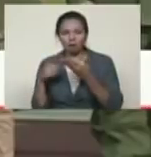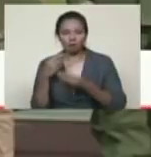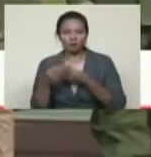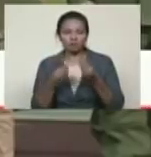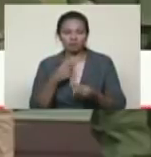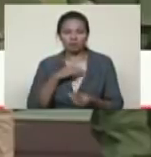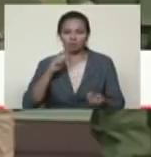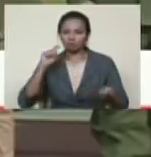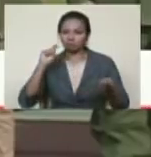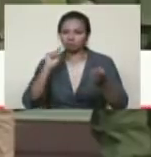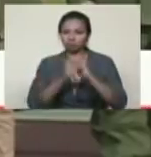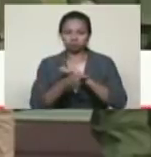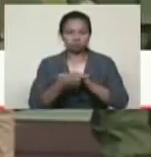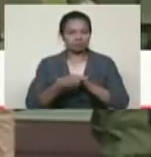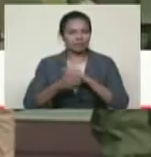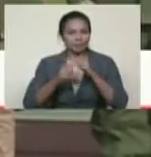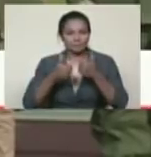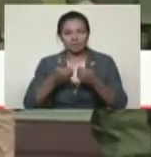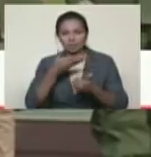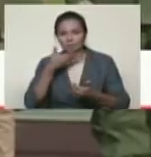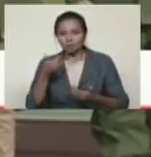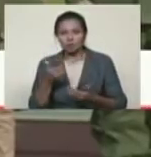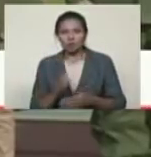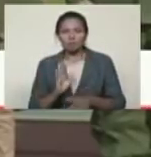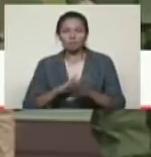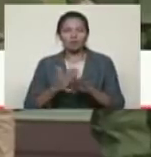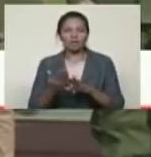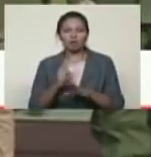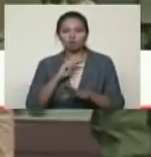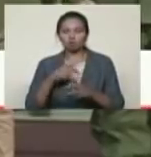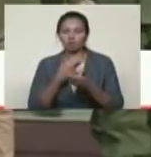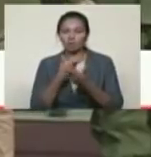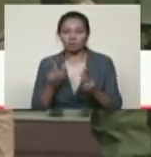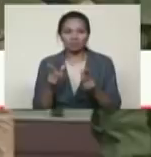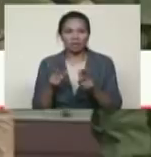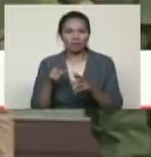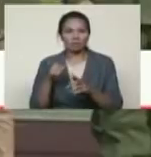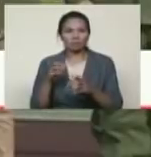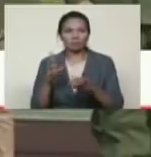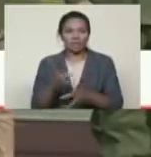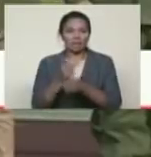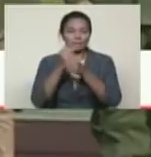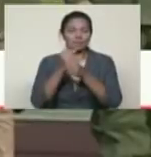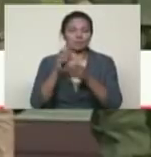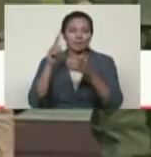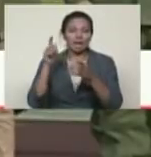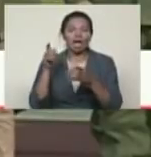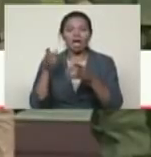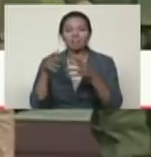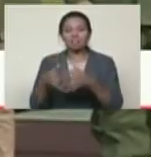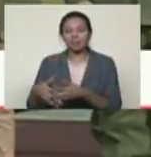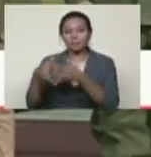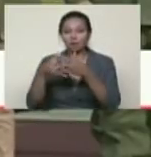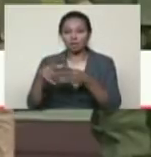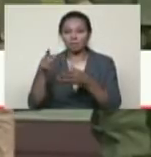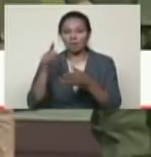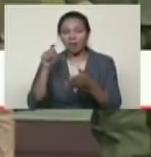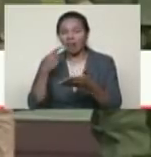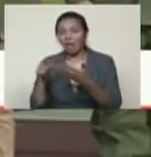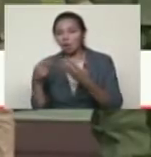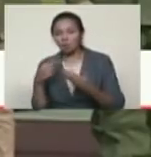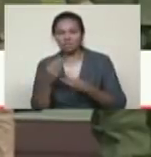se transformarán en bienes, porque nos estamos liberando de la dependencia del imperialismo y cualquier daño